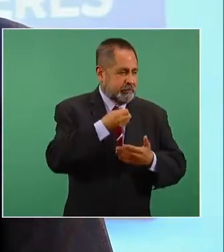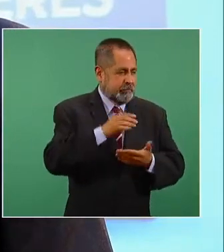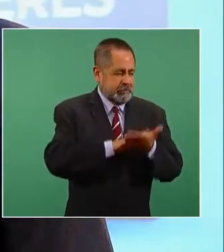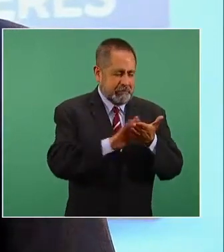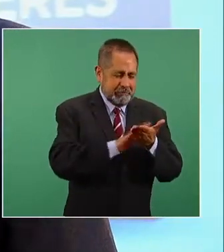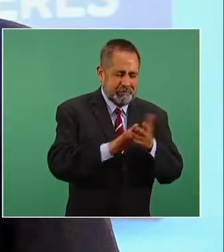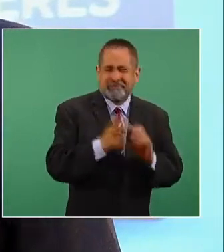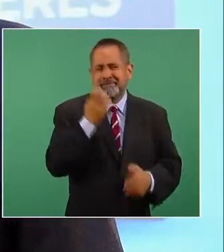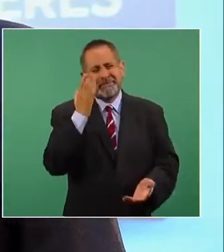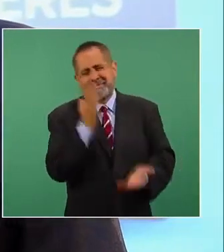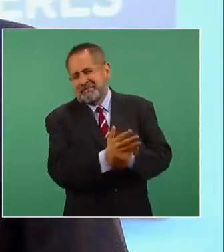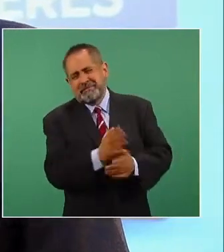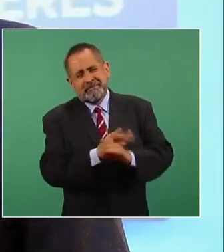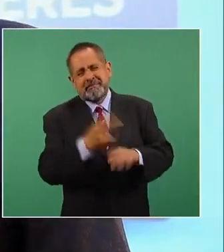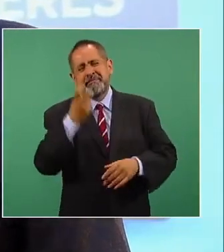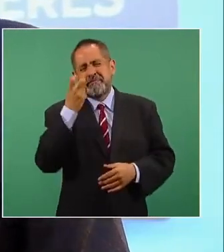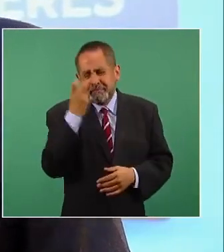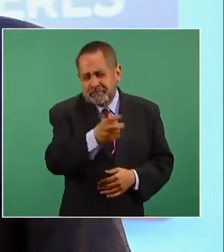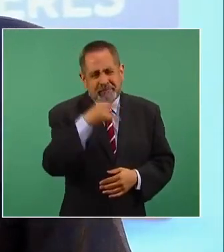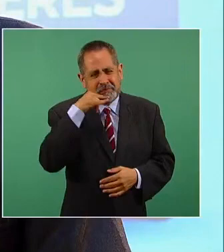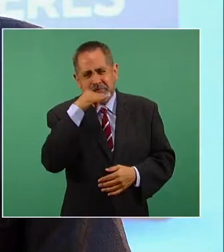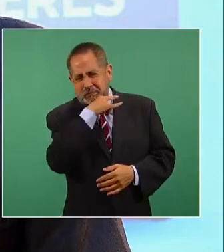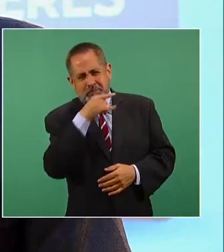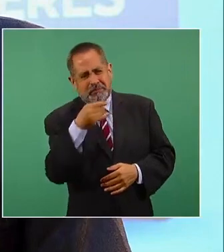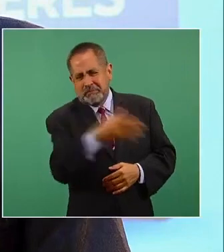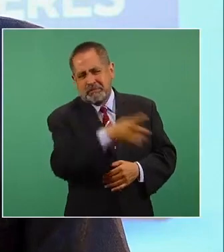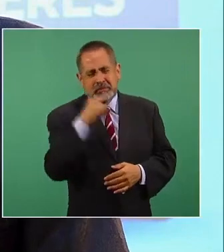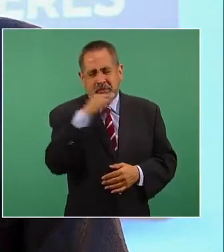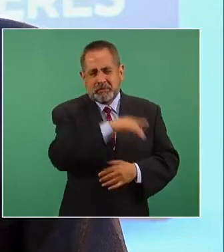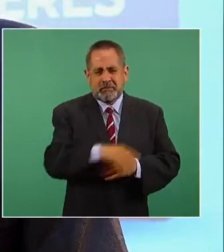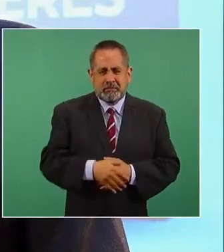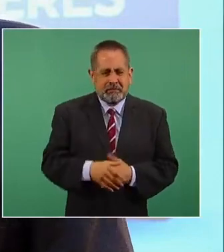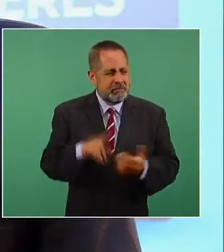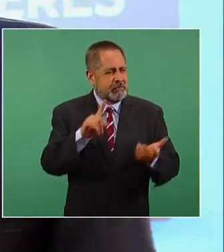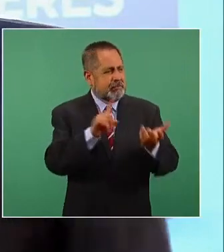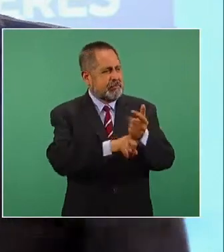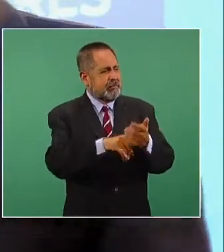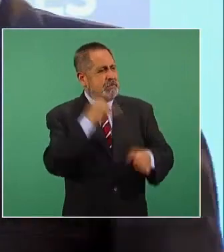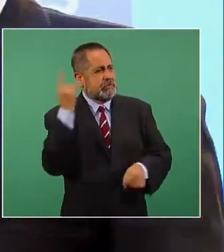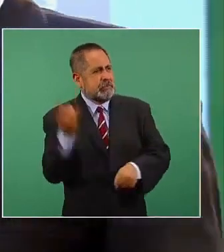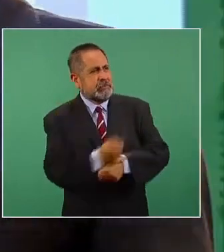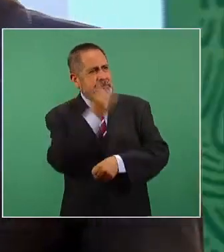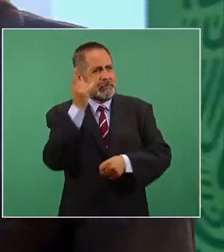Basta de esa hipocresía. Por así que son sepulcros